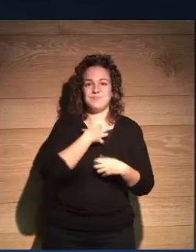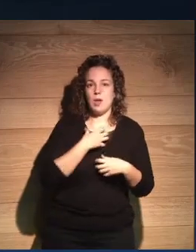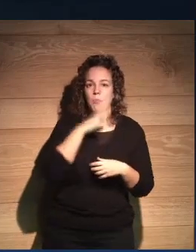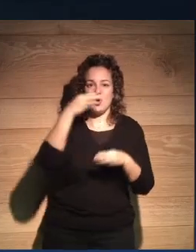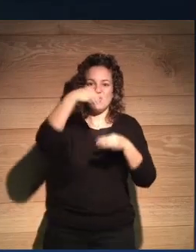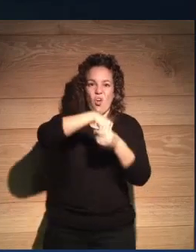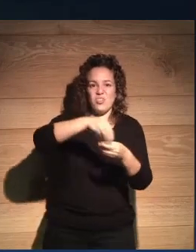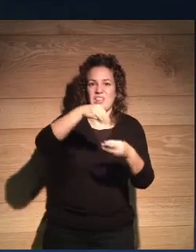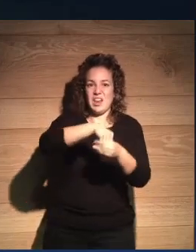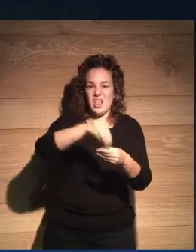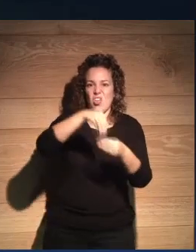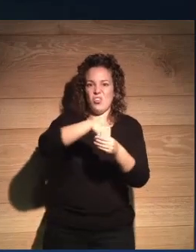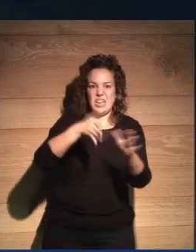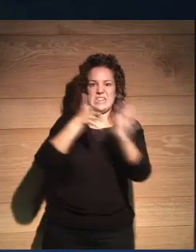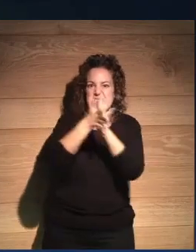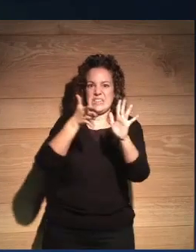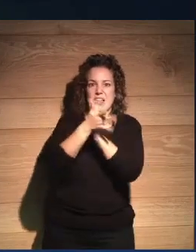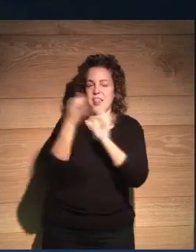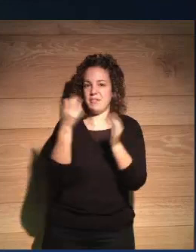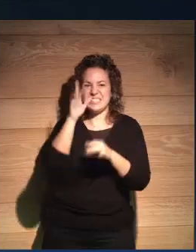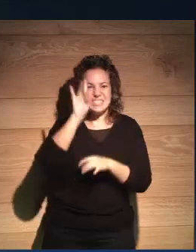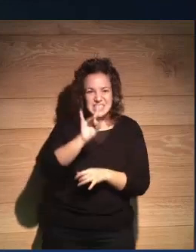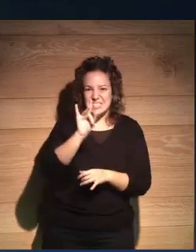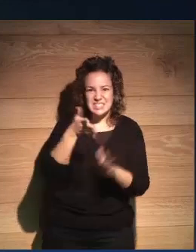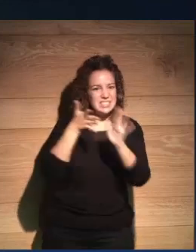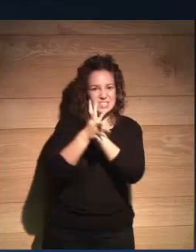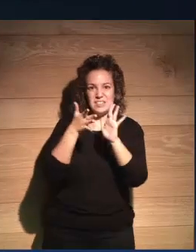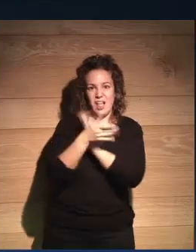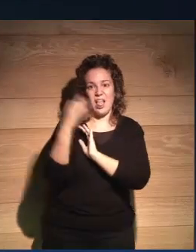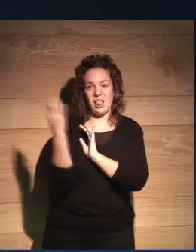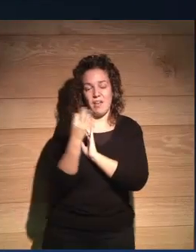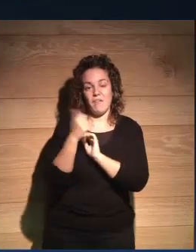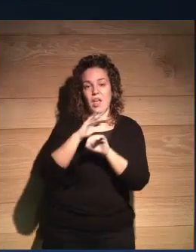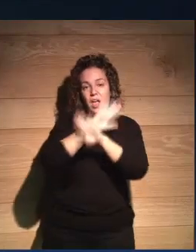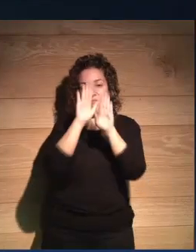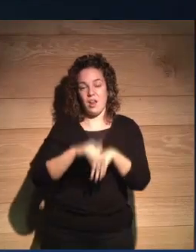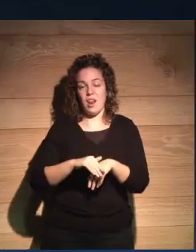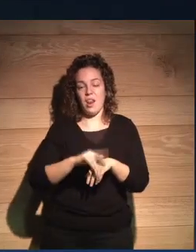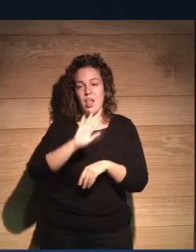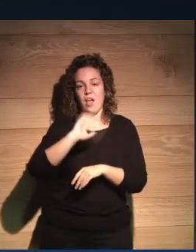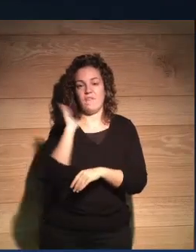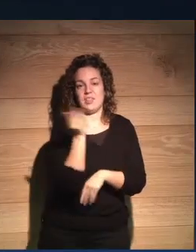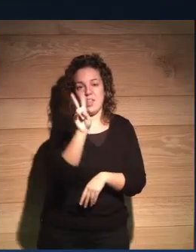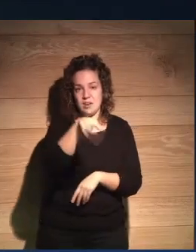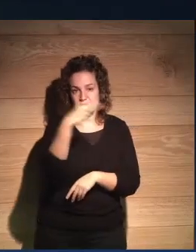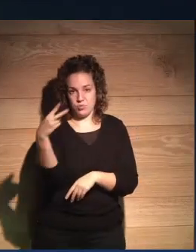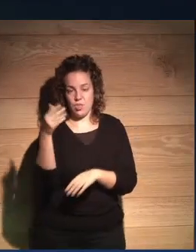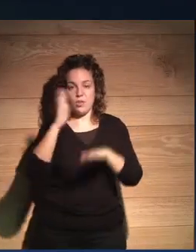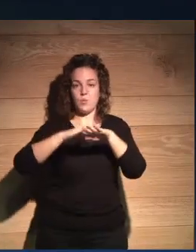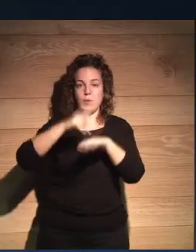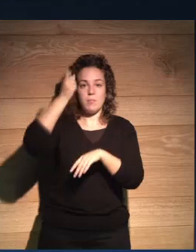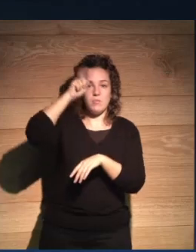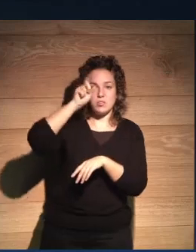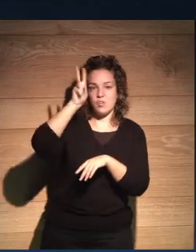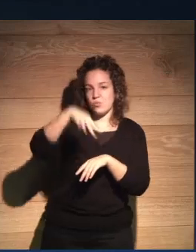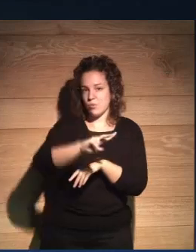meter contenidos de una forma que hay que explicarlo, sí. Eso al final está dando malos resultados. Y la culpa no es del profesor, la culpa no es del maestro, la